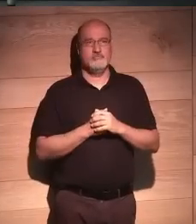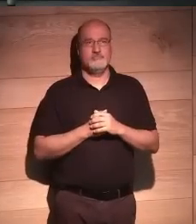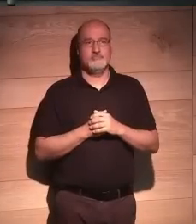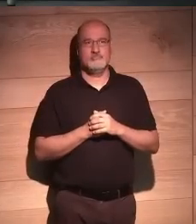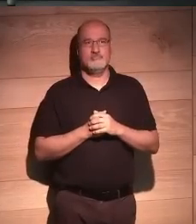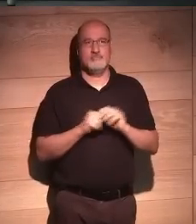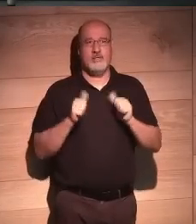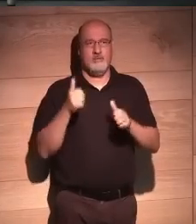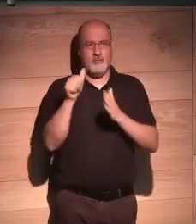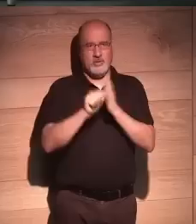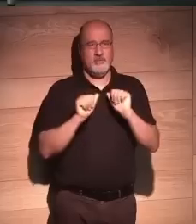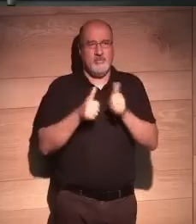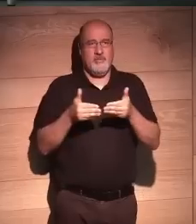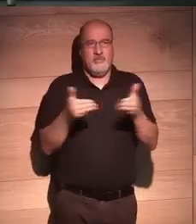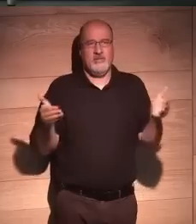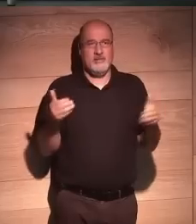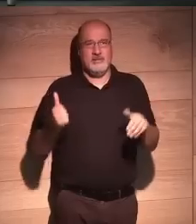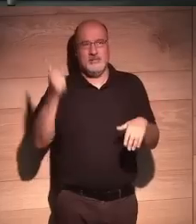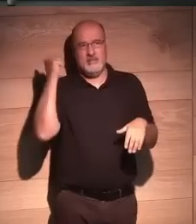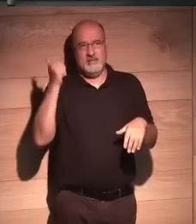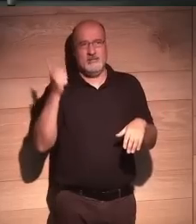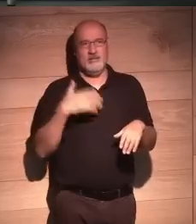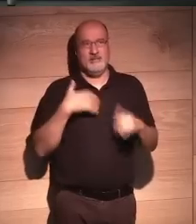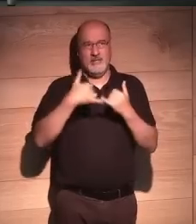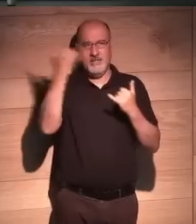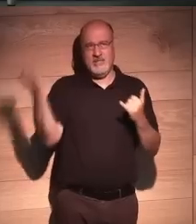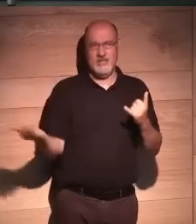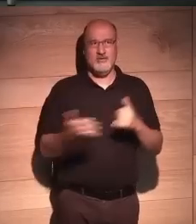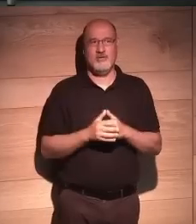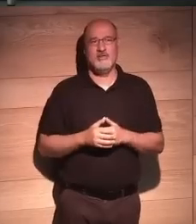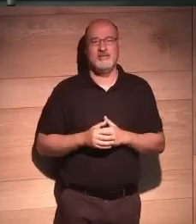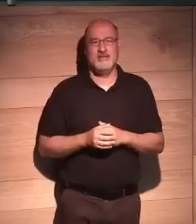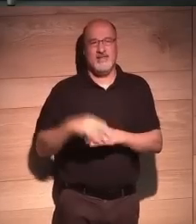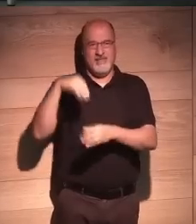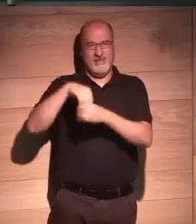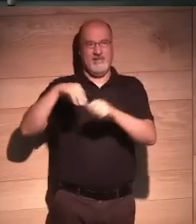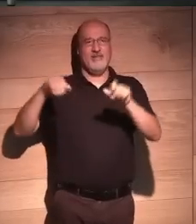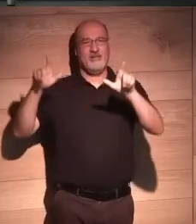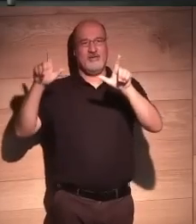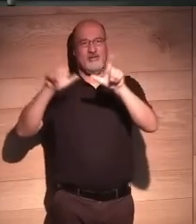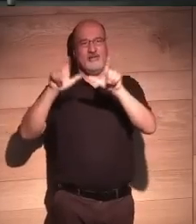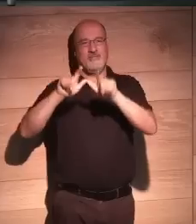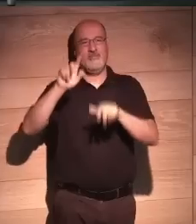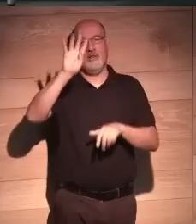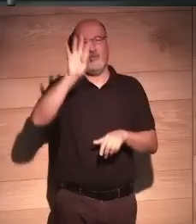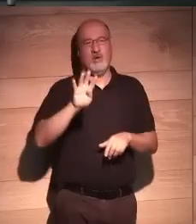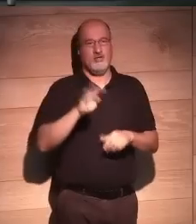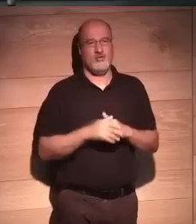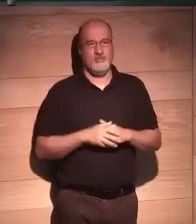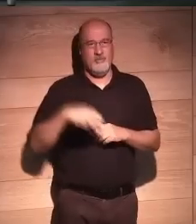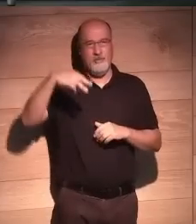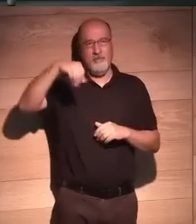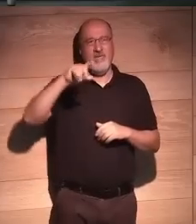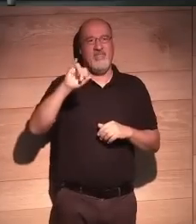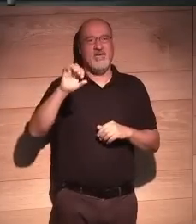Hombre, empezó claro, el programa. ¿tú qué harías? Pero yo solo iba por detrás. Pero, ¿y esto ¡Un era, hilo! esto era Mediaset y no lo grabasteis? ¿Pero qué? No, hombre, fuimos un buenos. mago Estaba cerca puede Paolo revelar Basile en ese